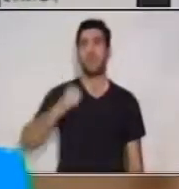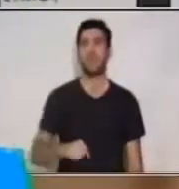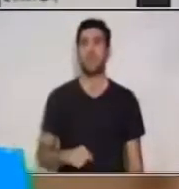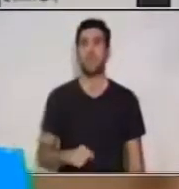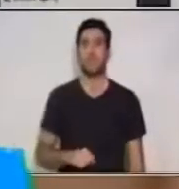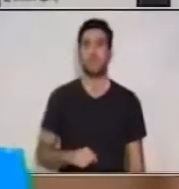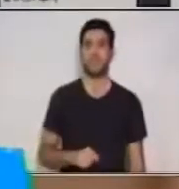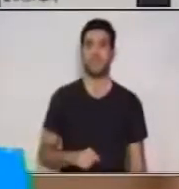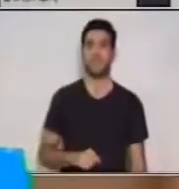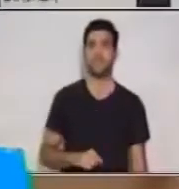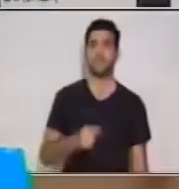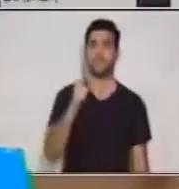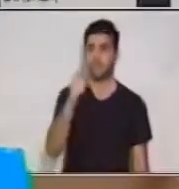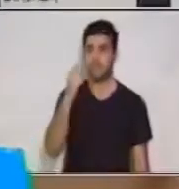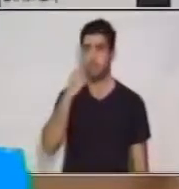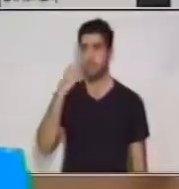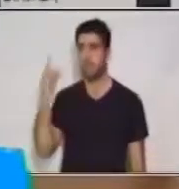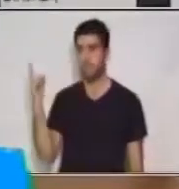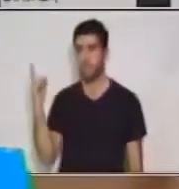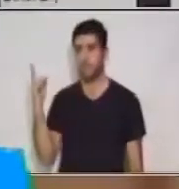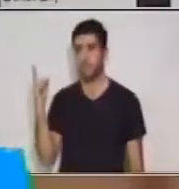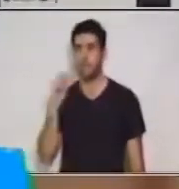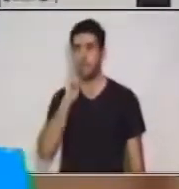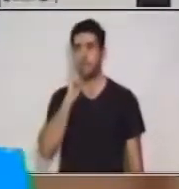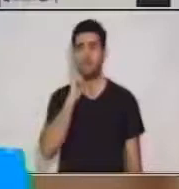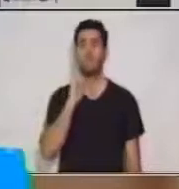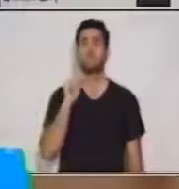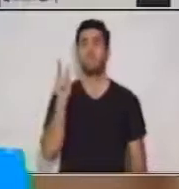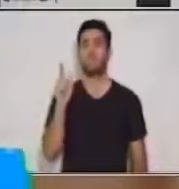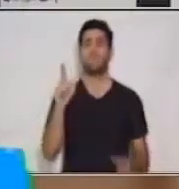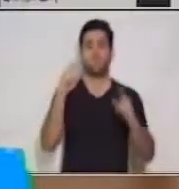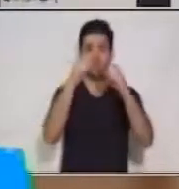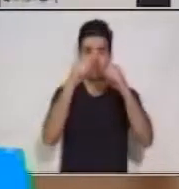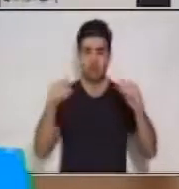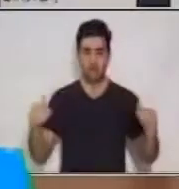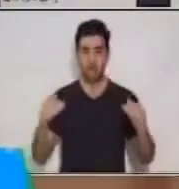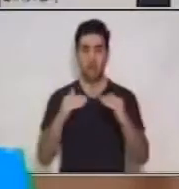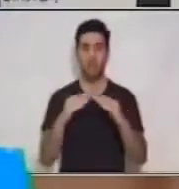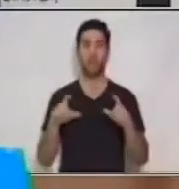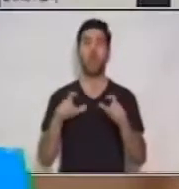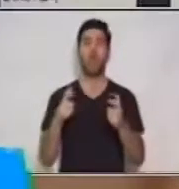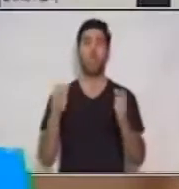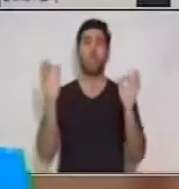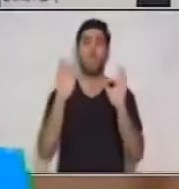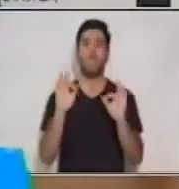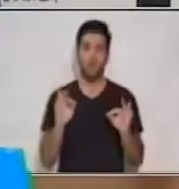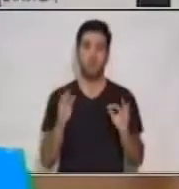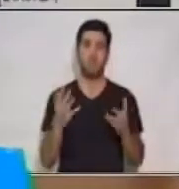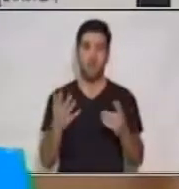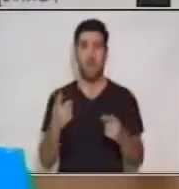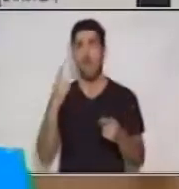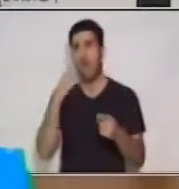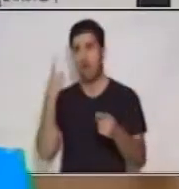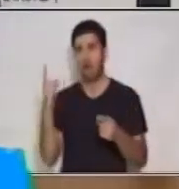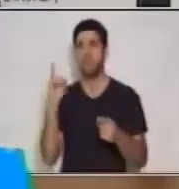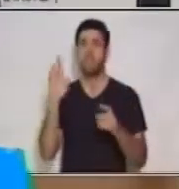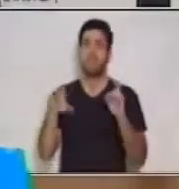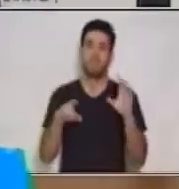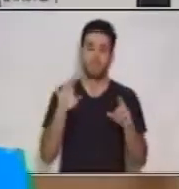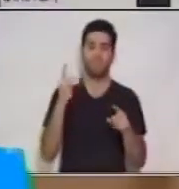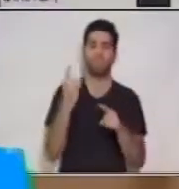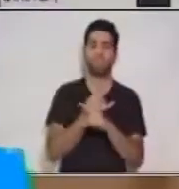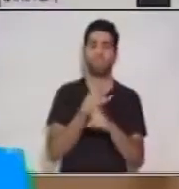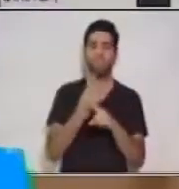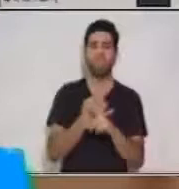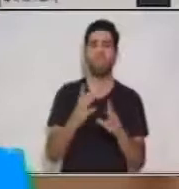La ley de senos se puede aplicar a cualquier tipo de triángulo, pero regularmente se utiliza y se